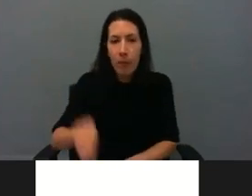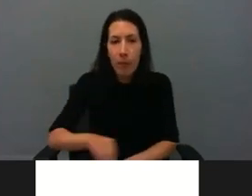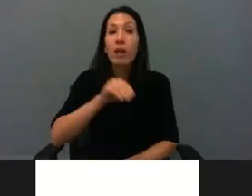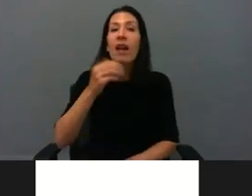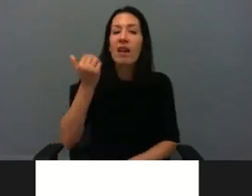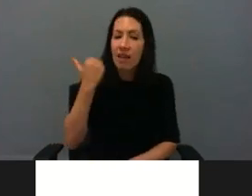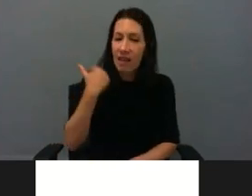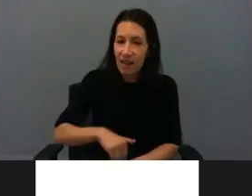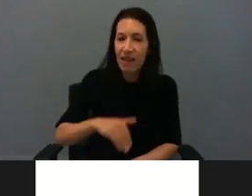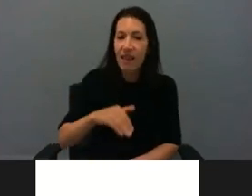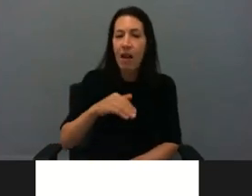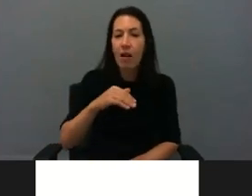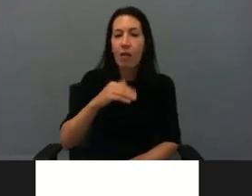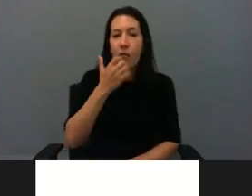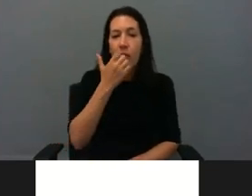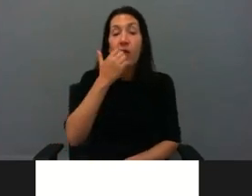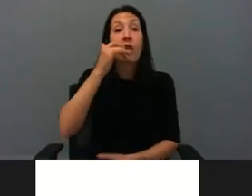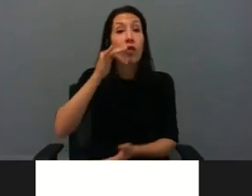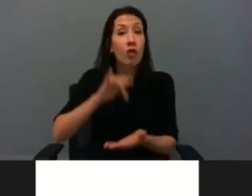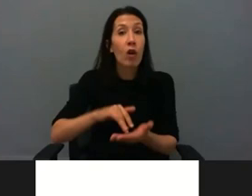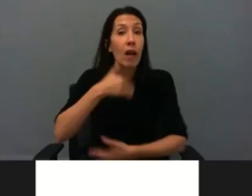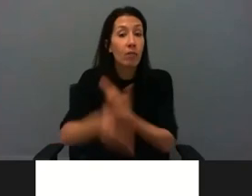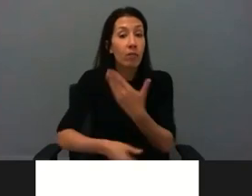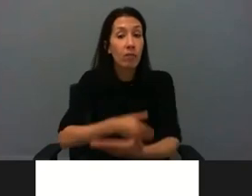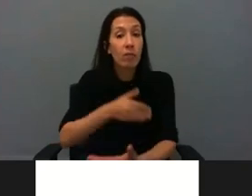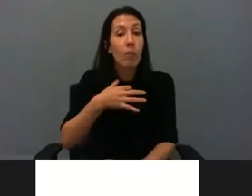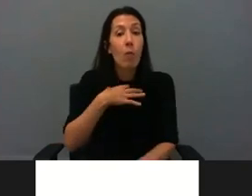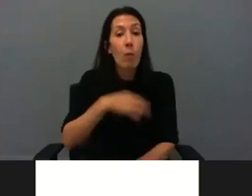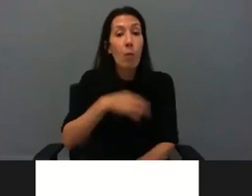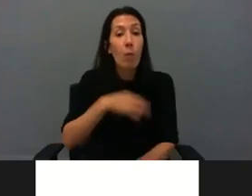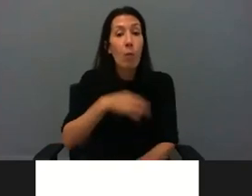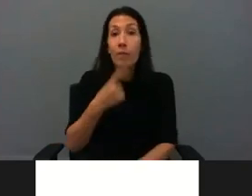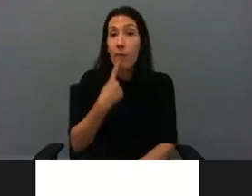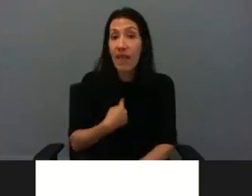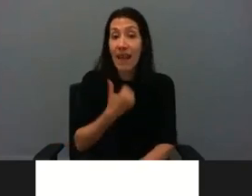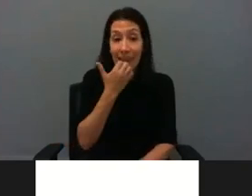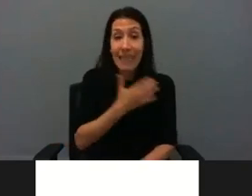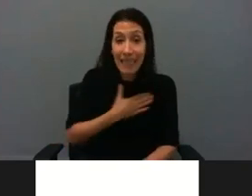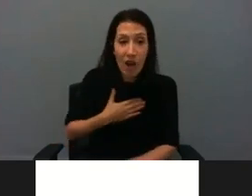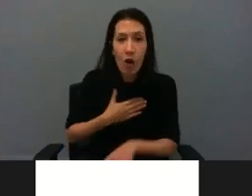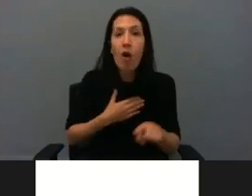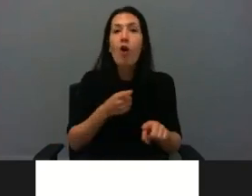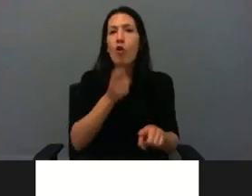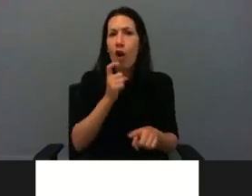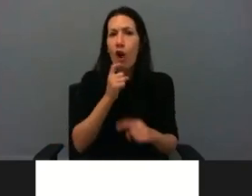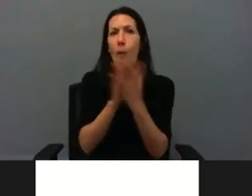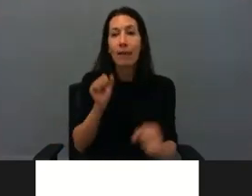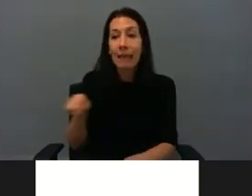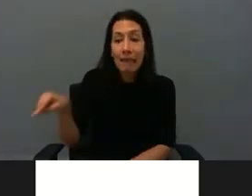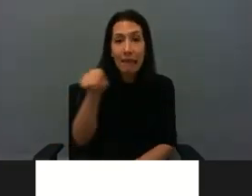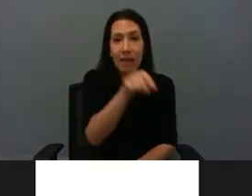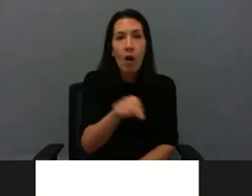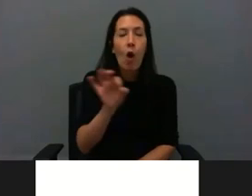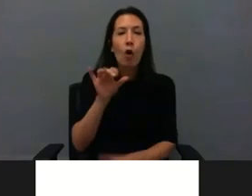también, llegó el momento en que ella solita pues nos señalaba lo que quería, ¿no? O hacía